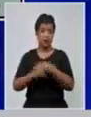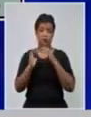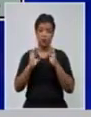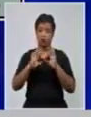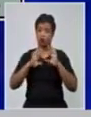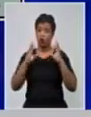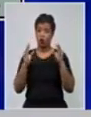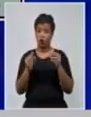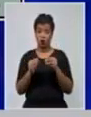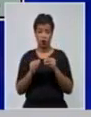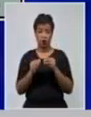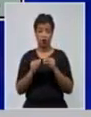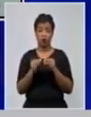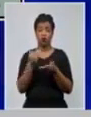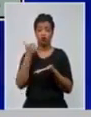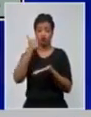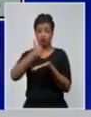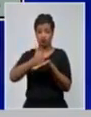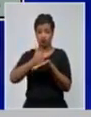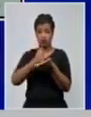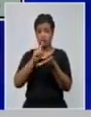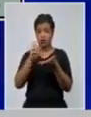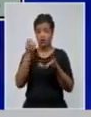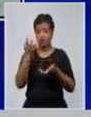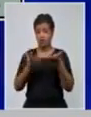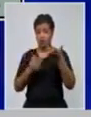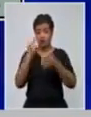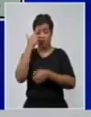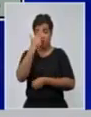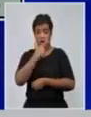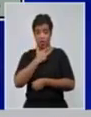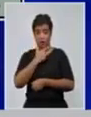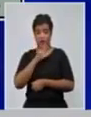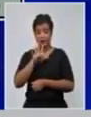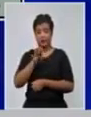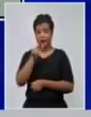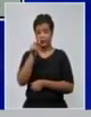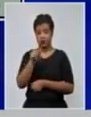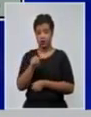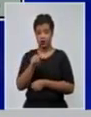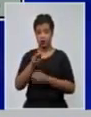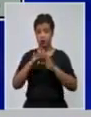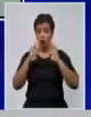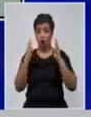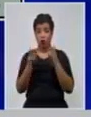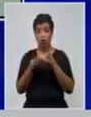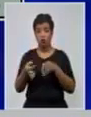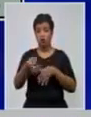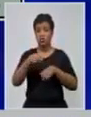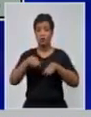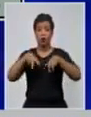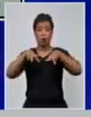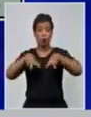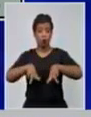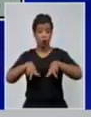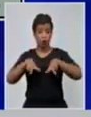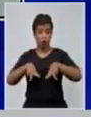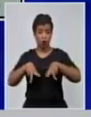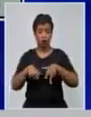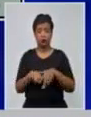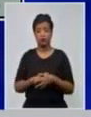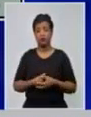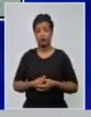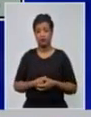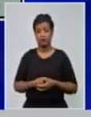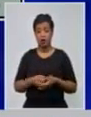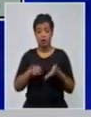municipio Cienfuegos, de la provincia de Ciego de Ávila 5, todos del municipio de Morón, de